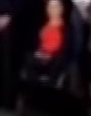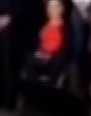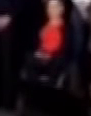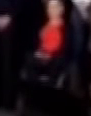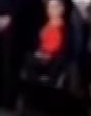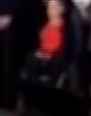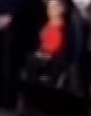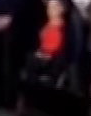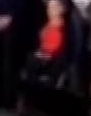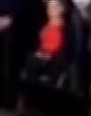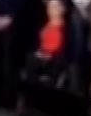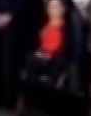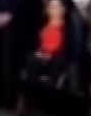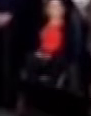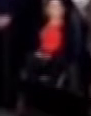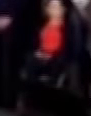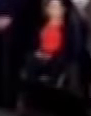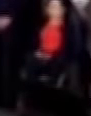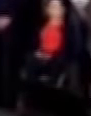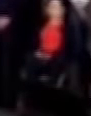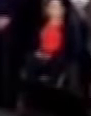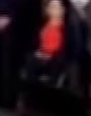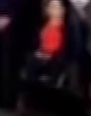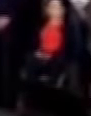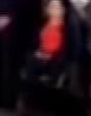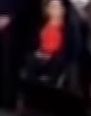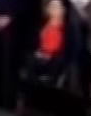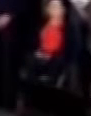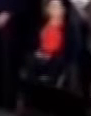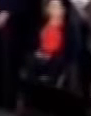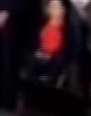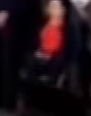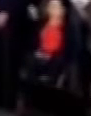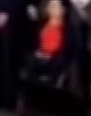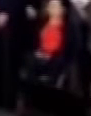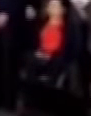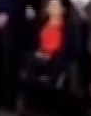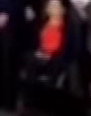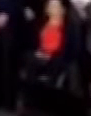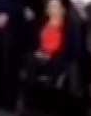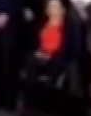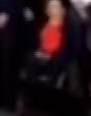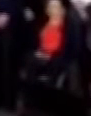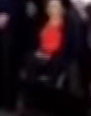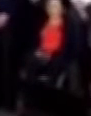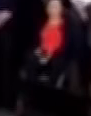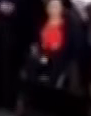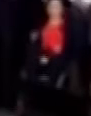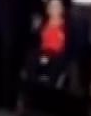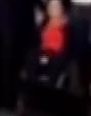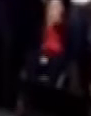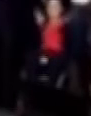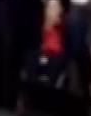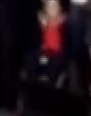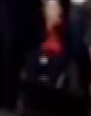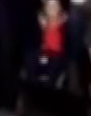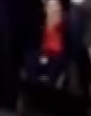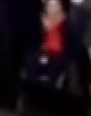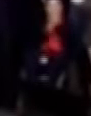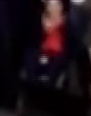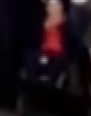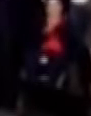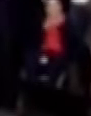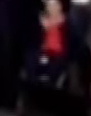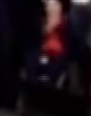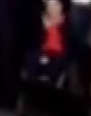razonado y después de un gran análisis, hemos decidido votar en contra de la iniciativa de reforma constitucional